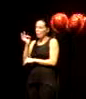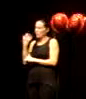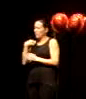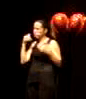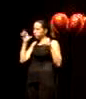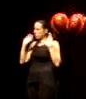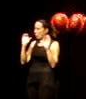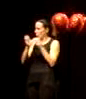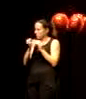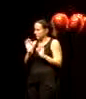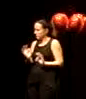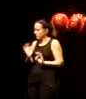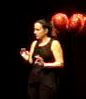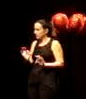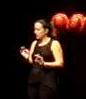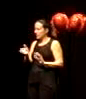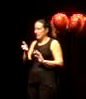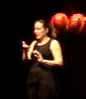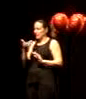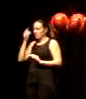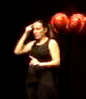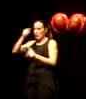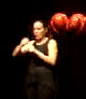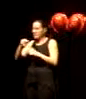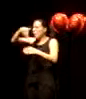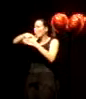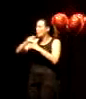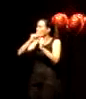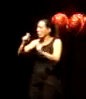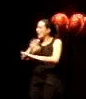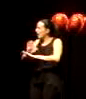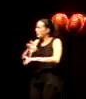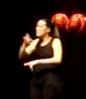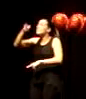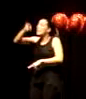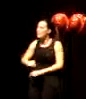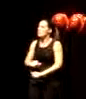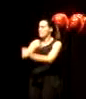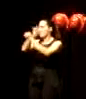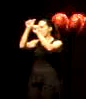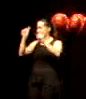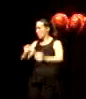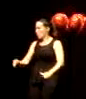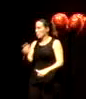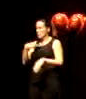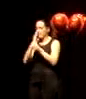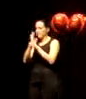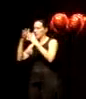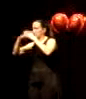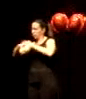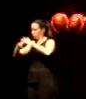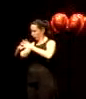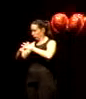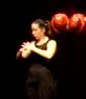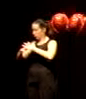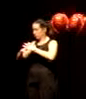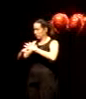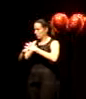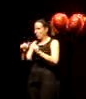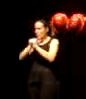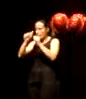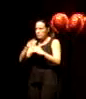géneros, es la idea de que no solamente estamos dando contenidos, sino estamos dando formas de estructurar. Formas de estructurar